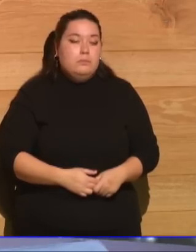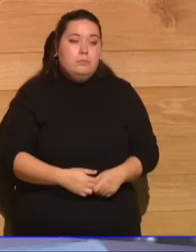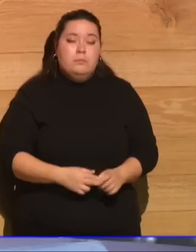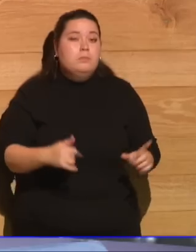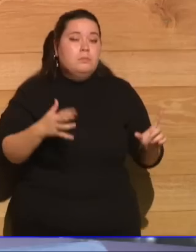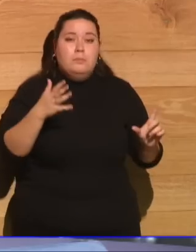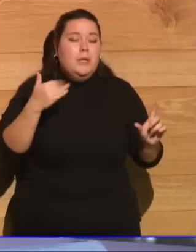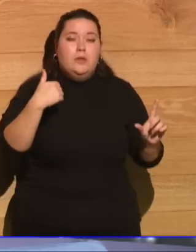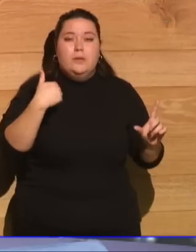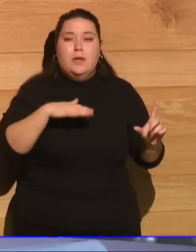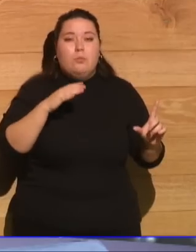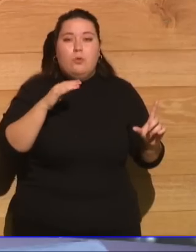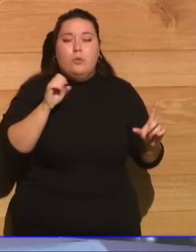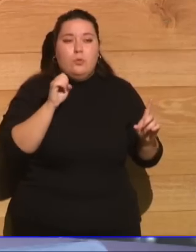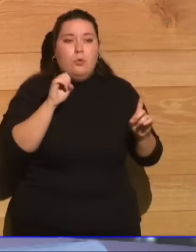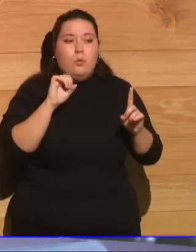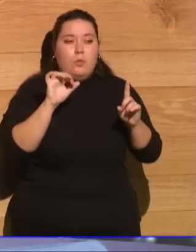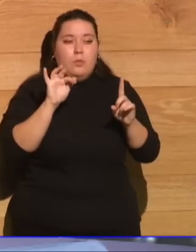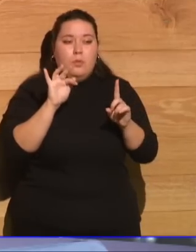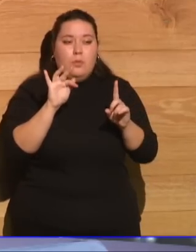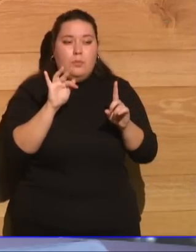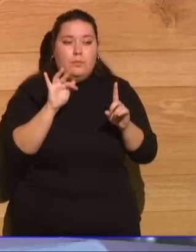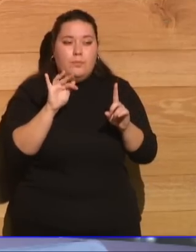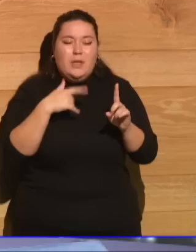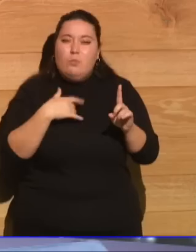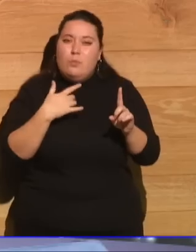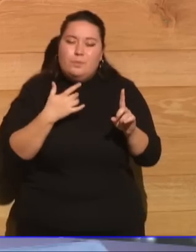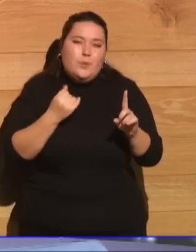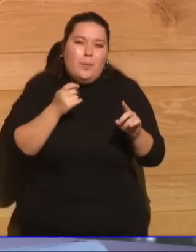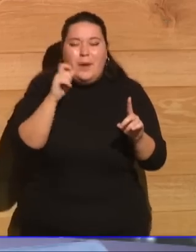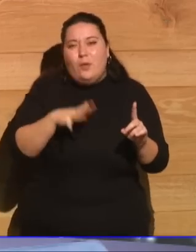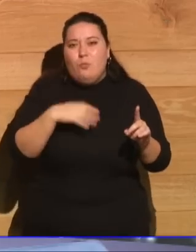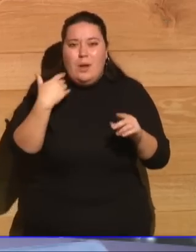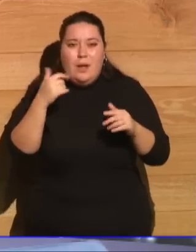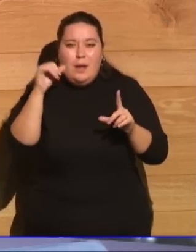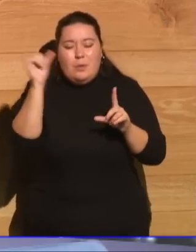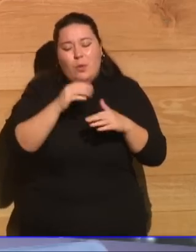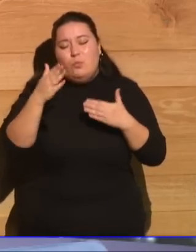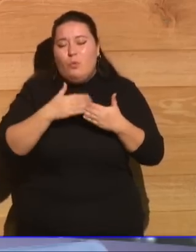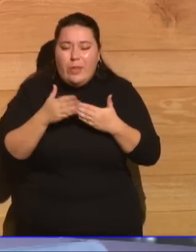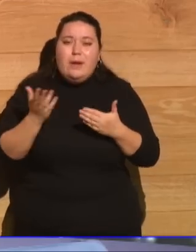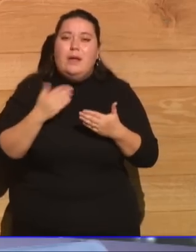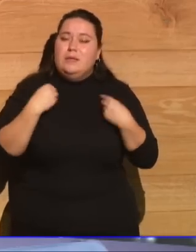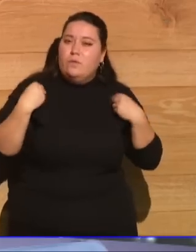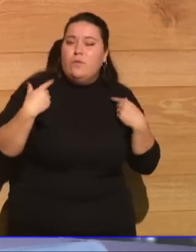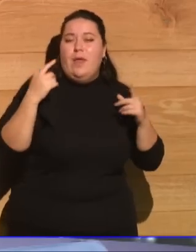tan rupturista en todos los aspectos. Ana no nos lo parece tanto. Nos parece una película que sigue siendo muy moderna, muy disfrutable, de imagen, no ha